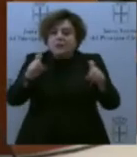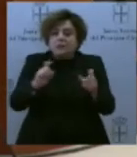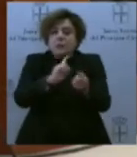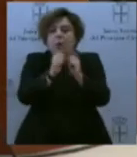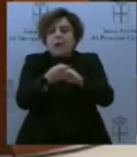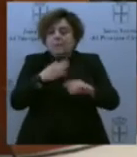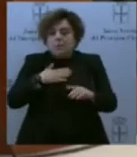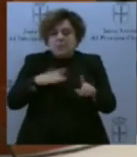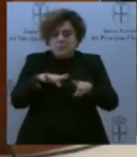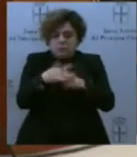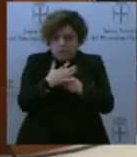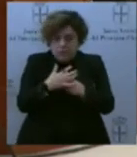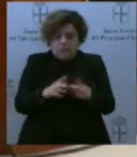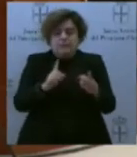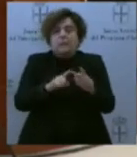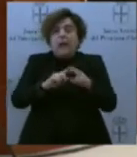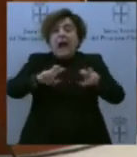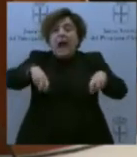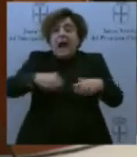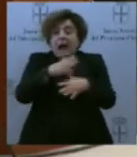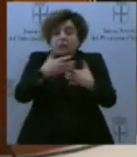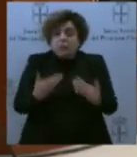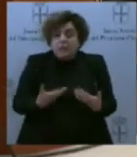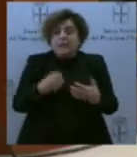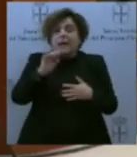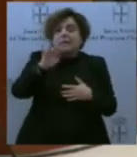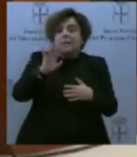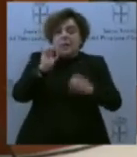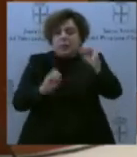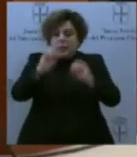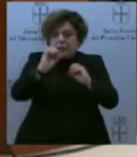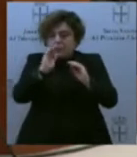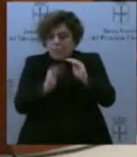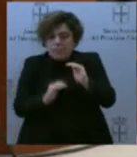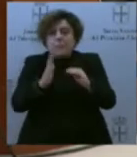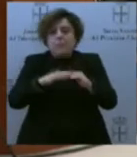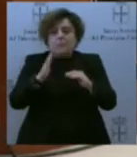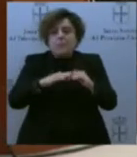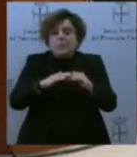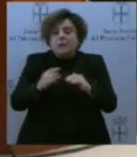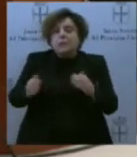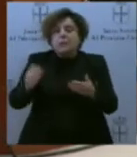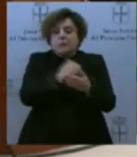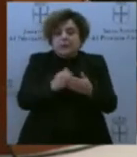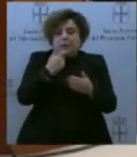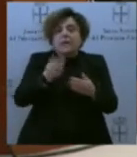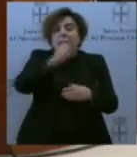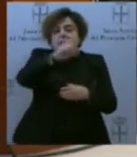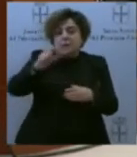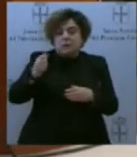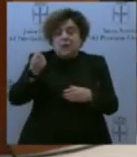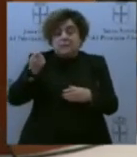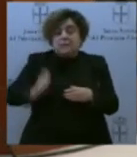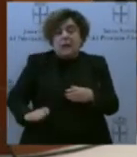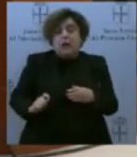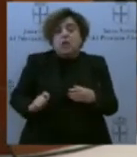un 15% como mínimo los importes que reciben las personas perceptores del salario social. Establecer un